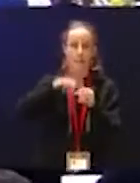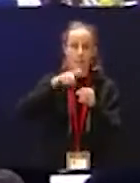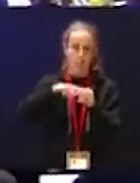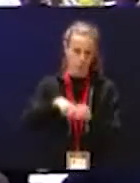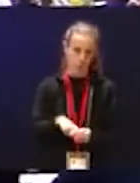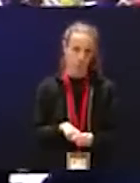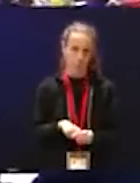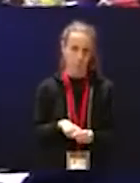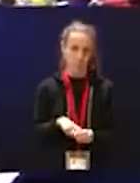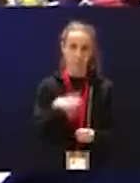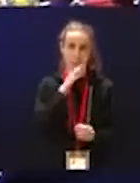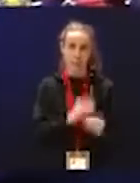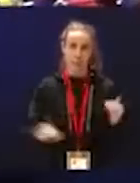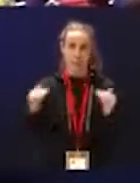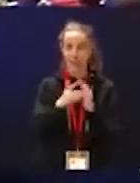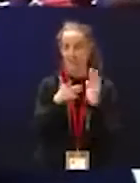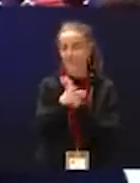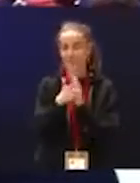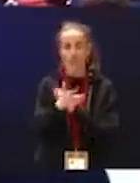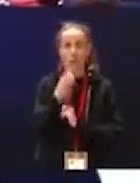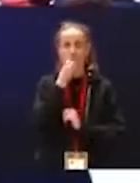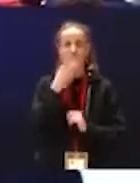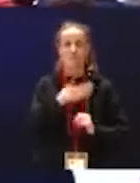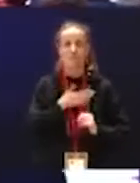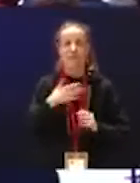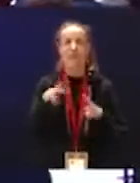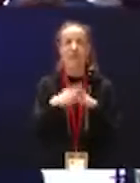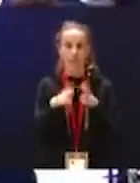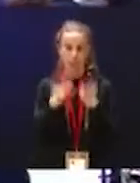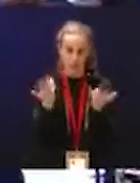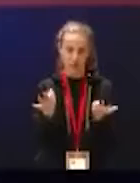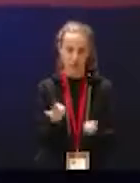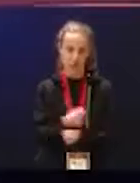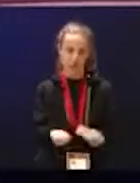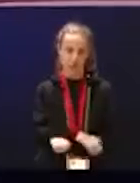dignidad en una fuente de riqueza, de desarrollo y de prosperidad de nuestras sociedades.